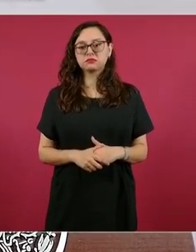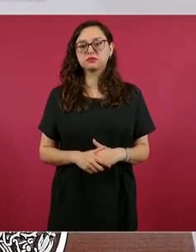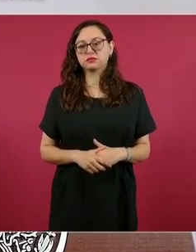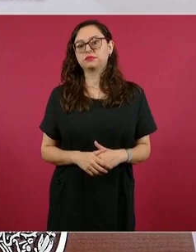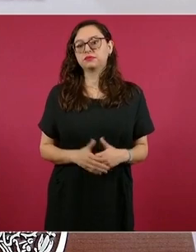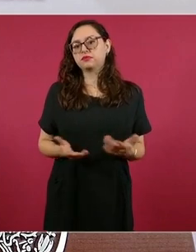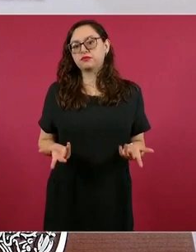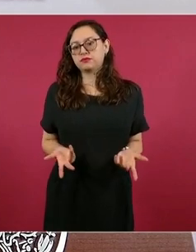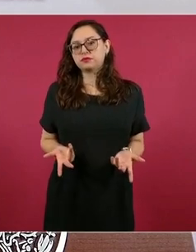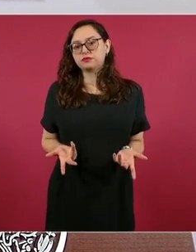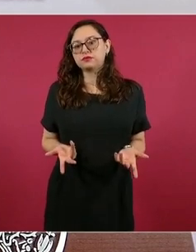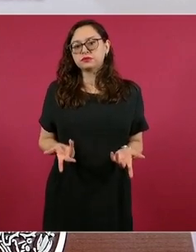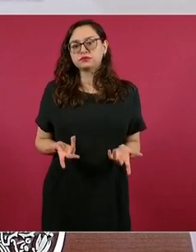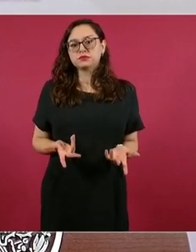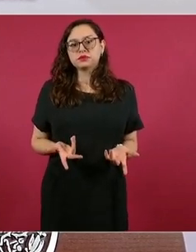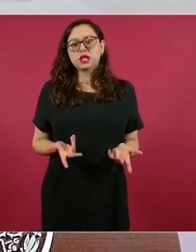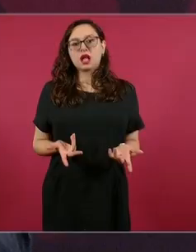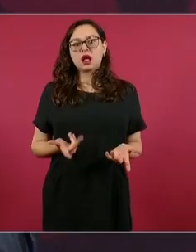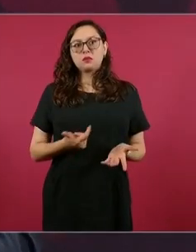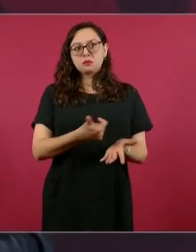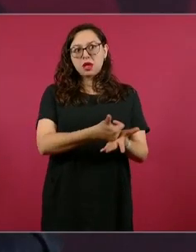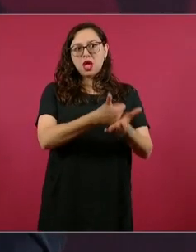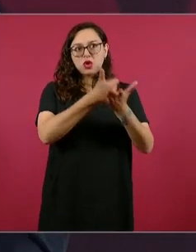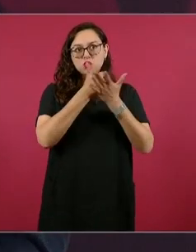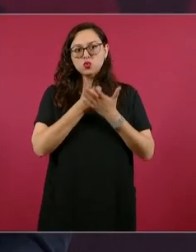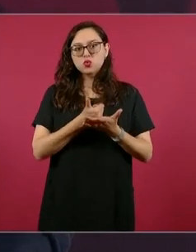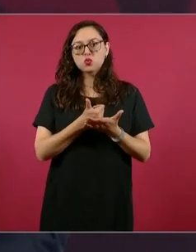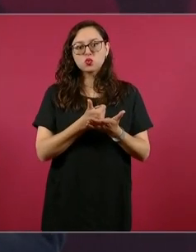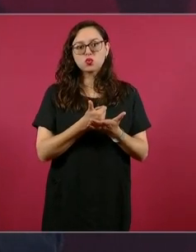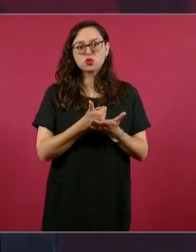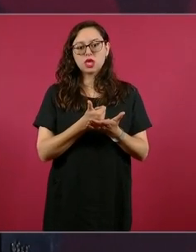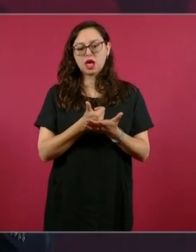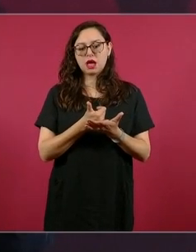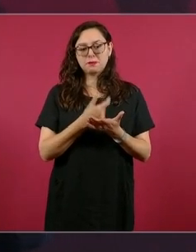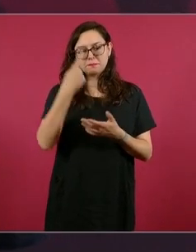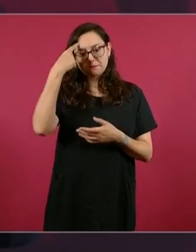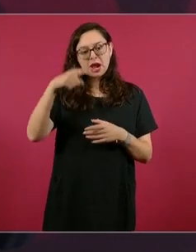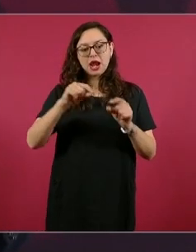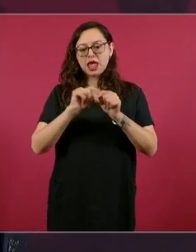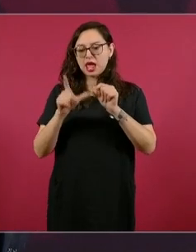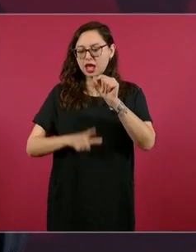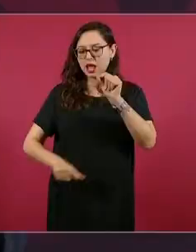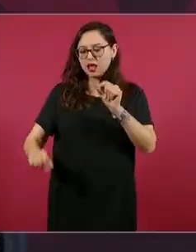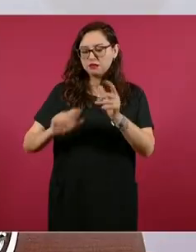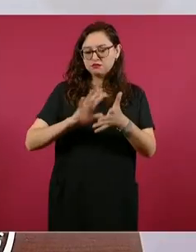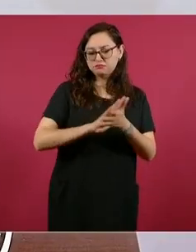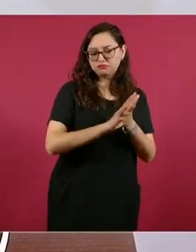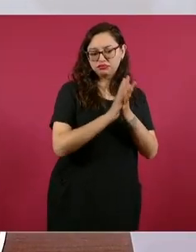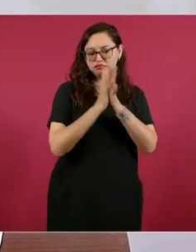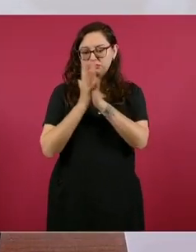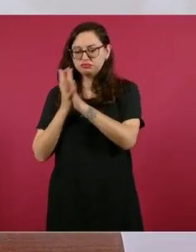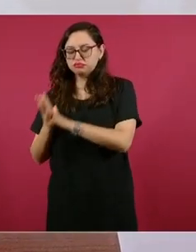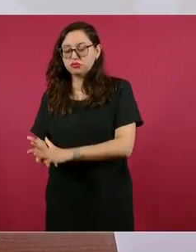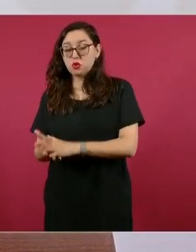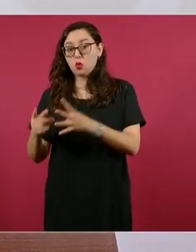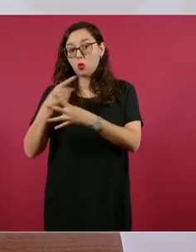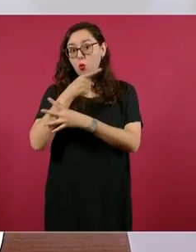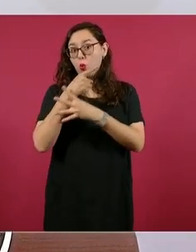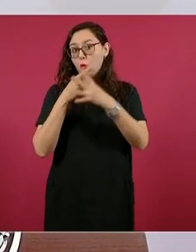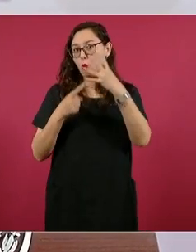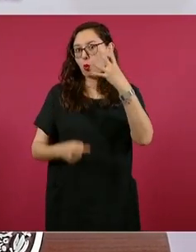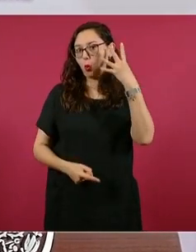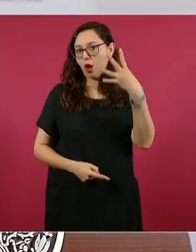ayudado en la transformación los cuatro motores de la economía: